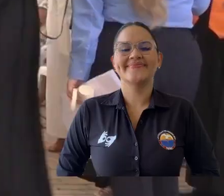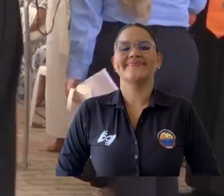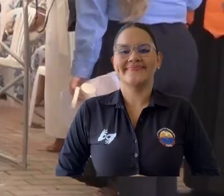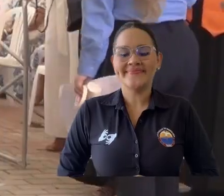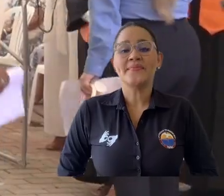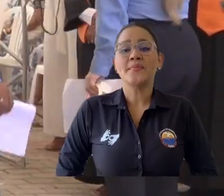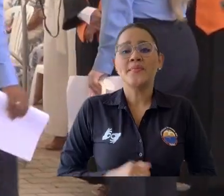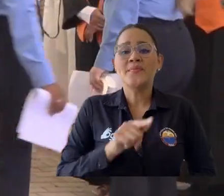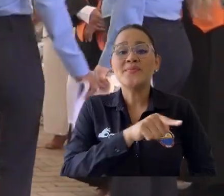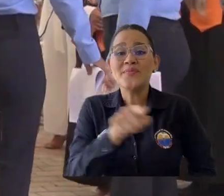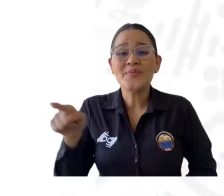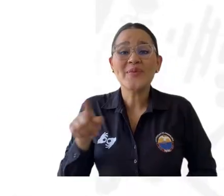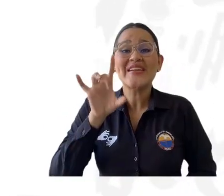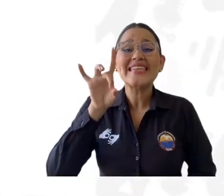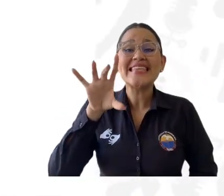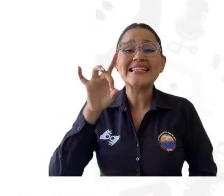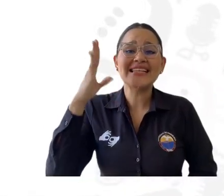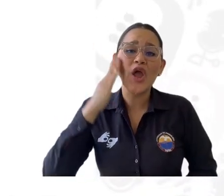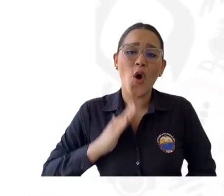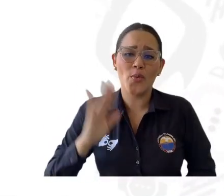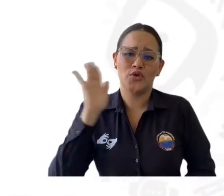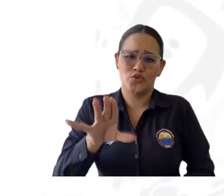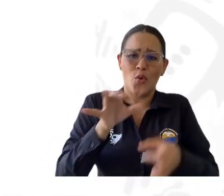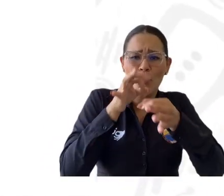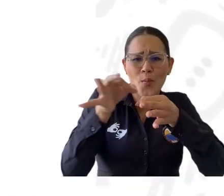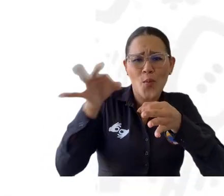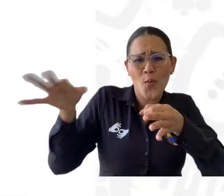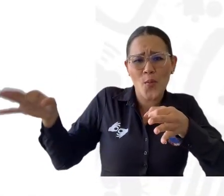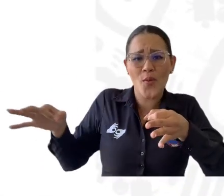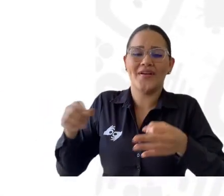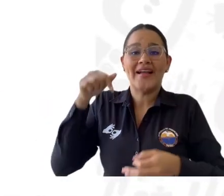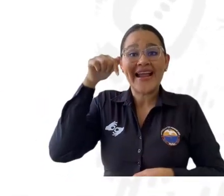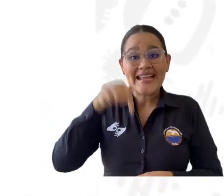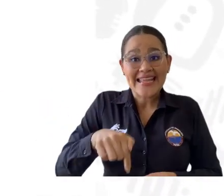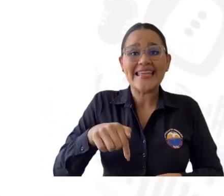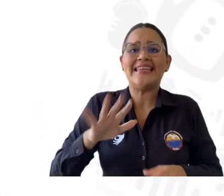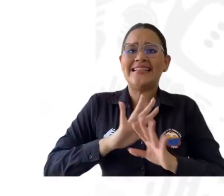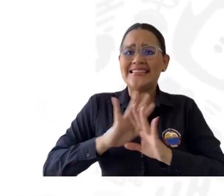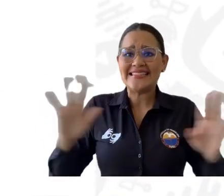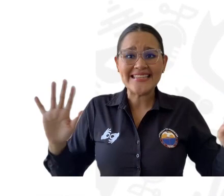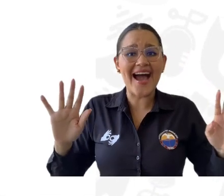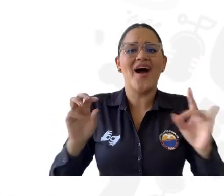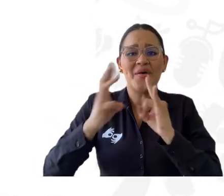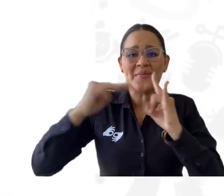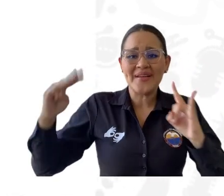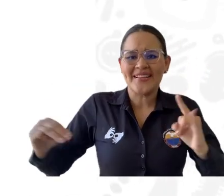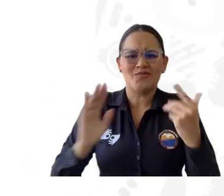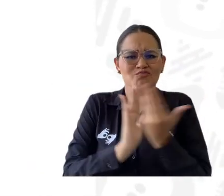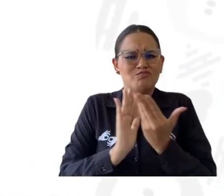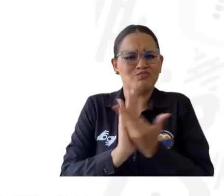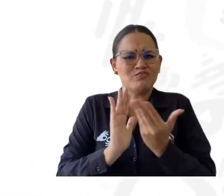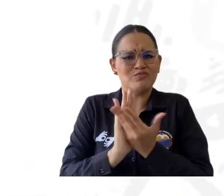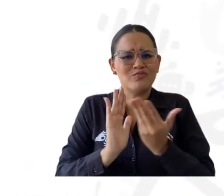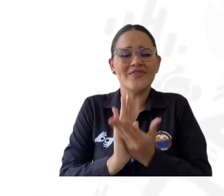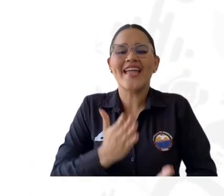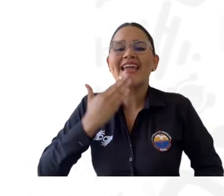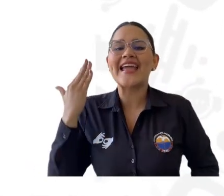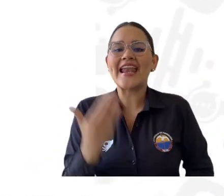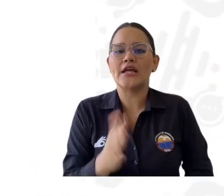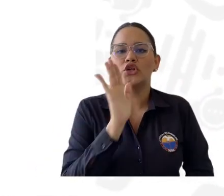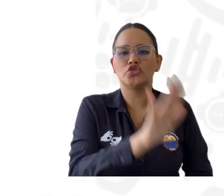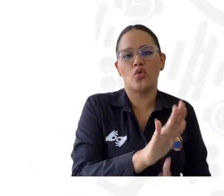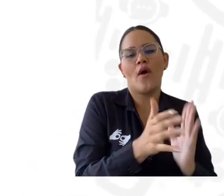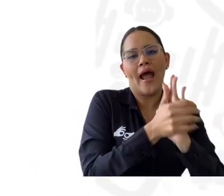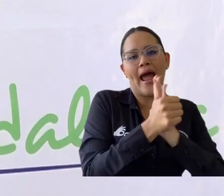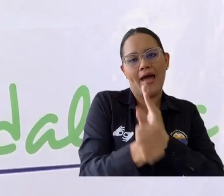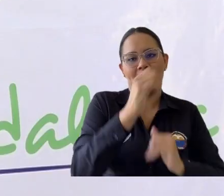Son 15 jóvenes provenientes de estos municipios del departamento del Magdalena que accedieron a la universidad gracias al programa